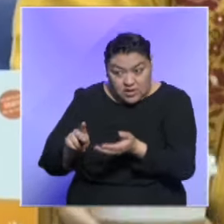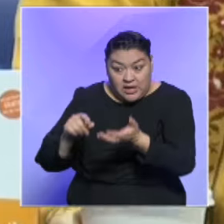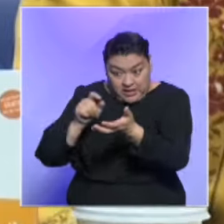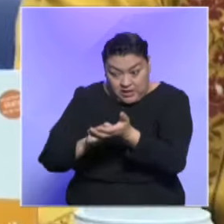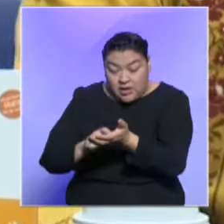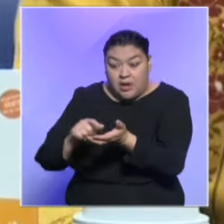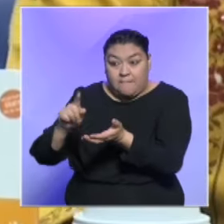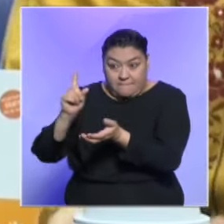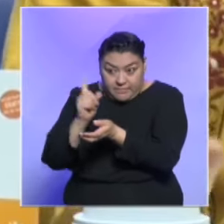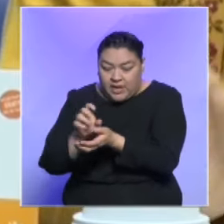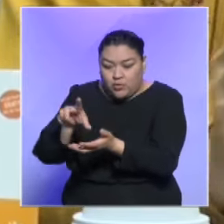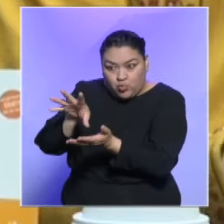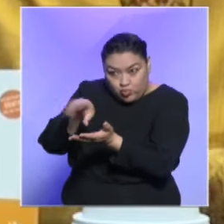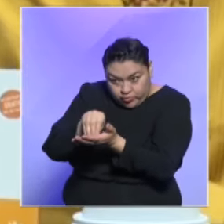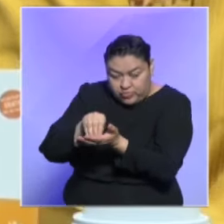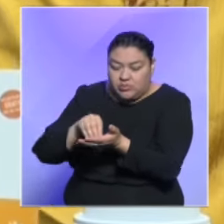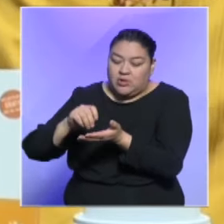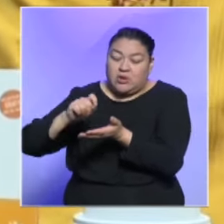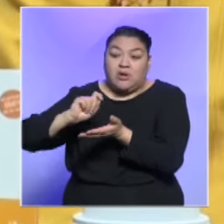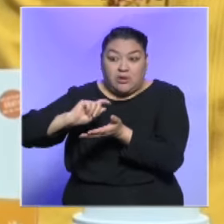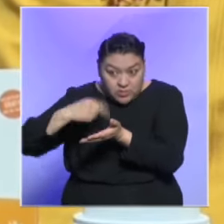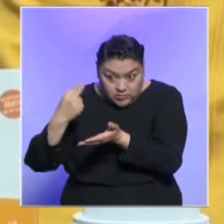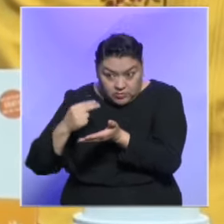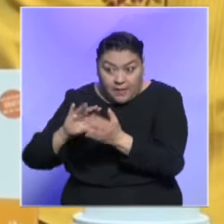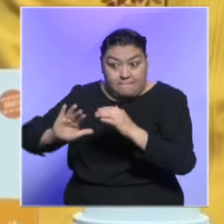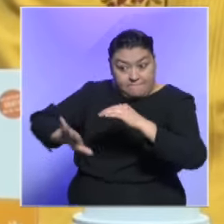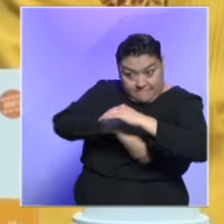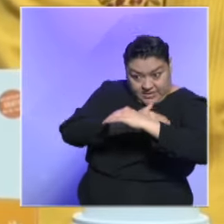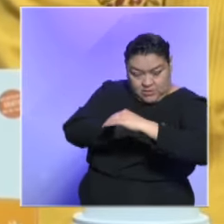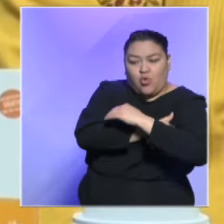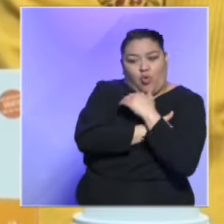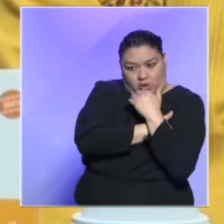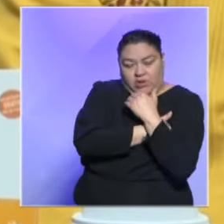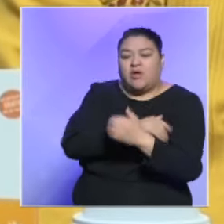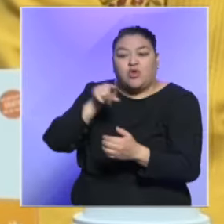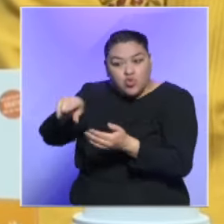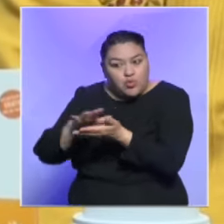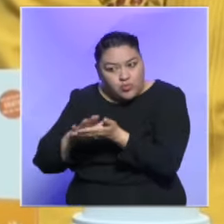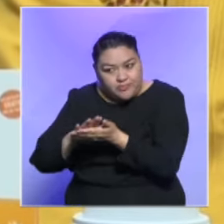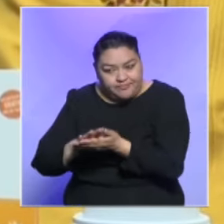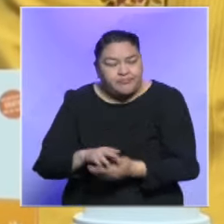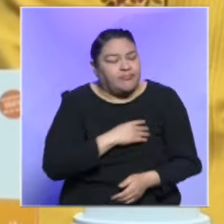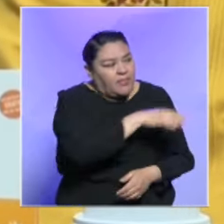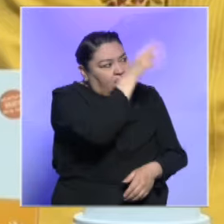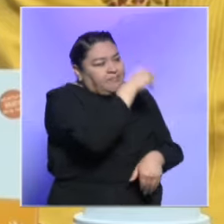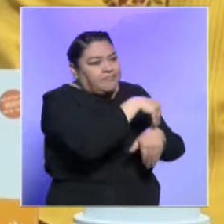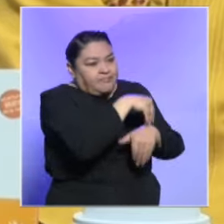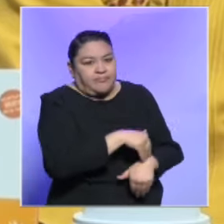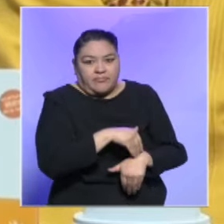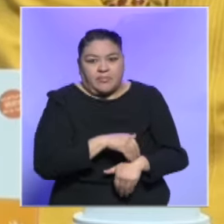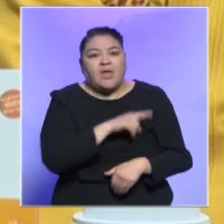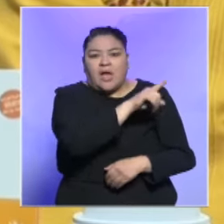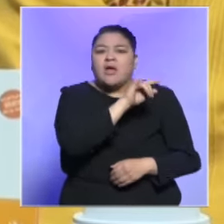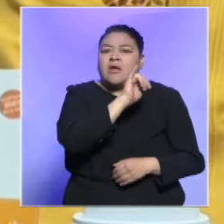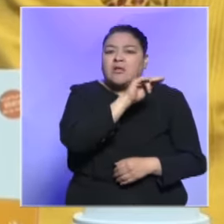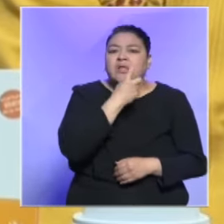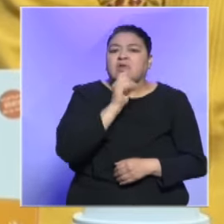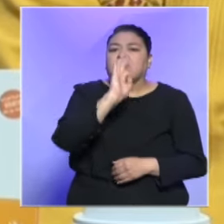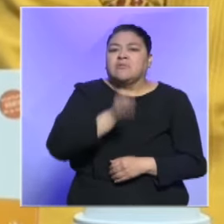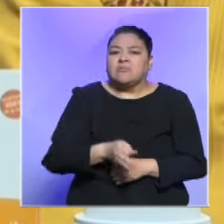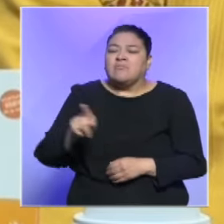obtenido para proteger los datos personales. El Bronco recibió el visto bueno del INE en cuanto al